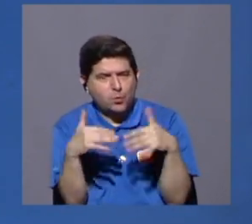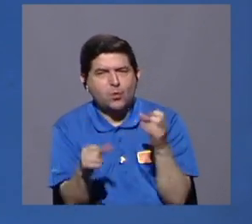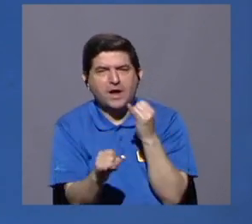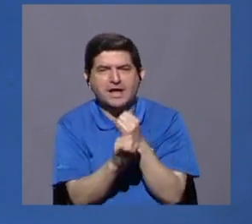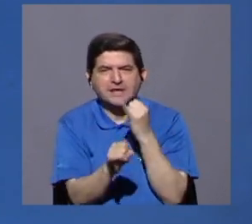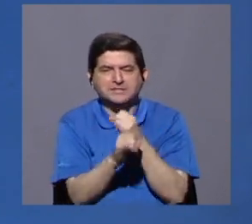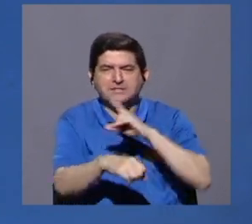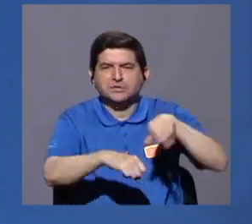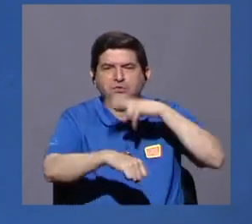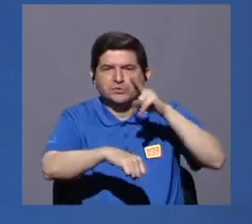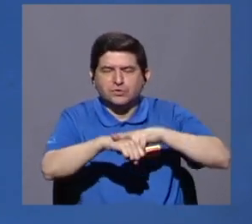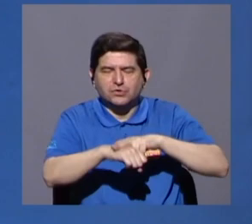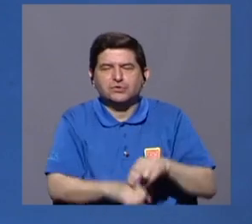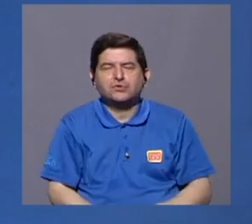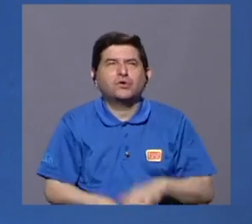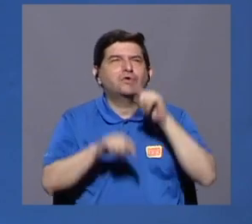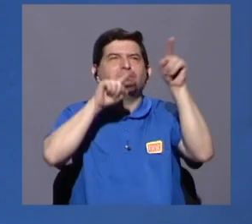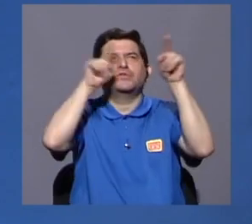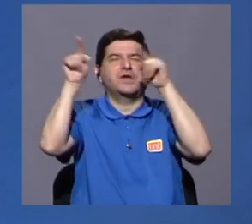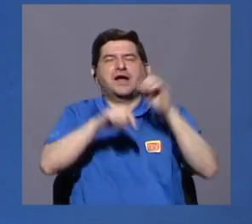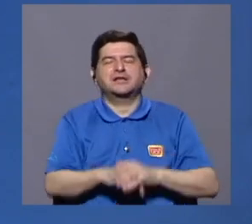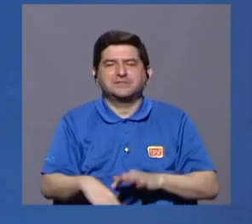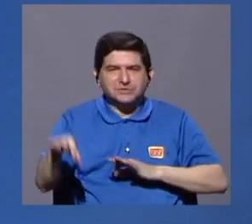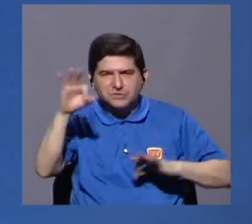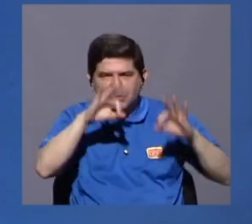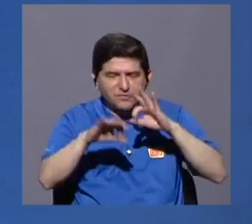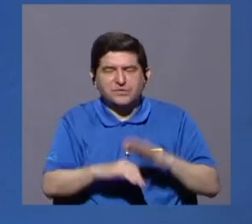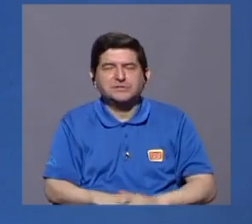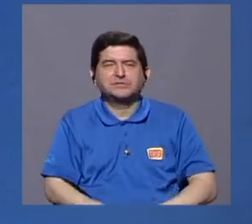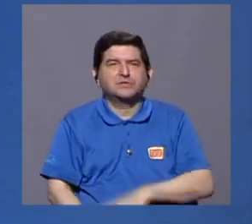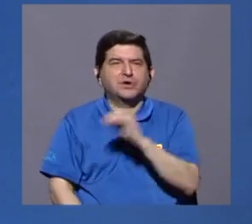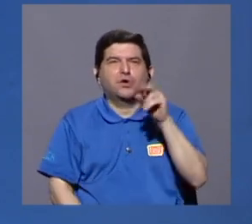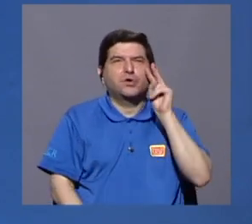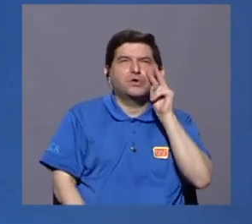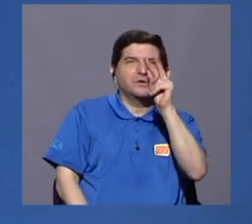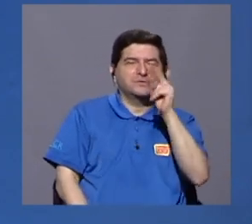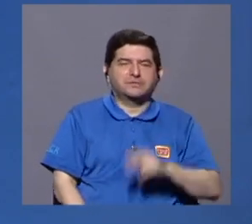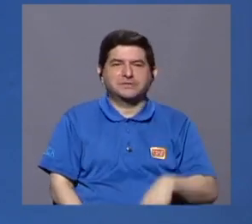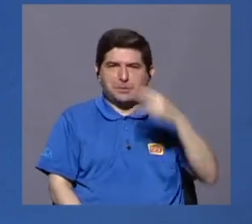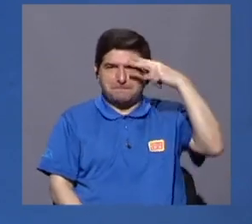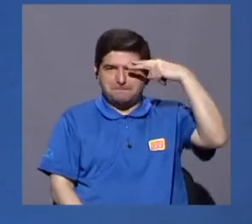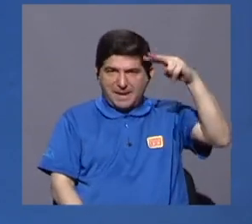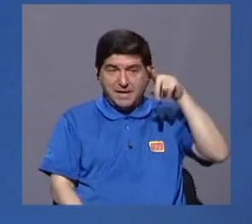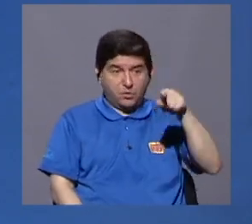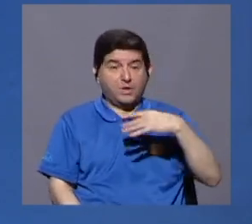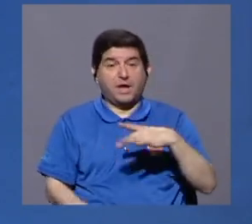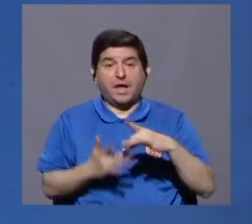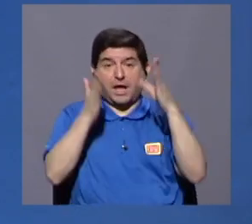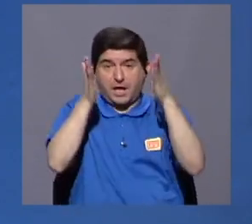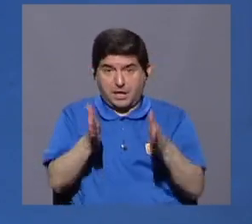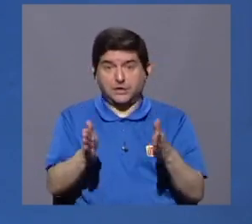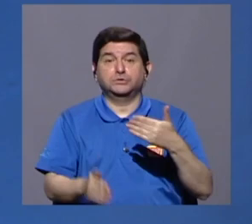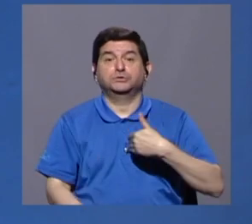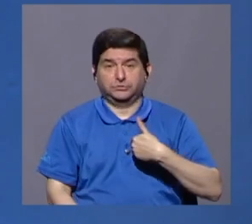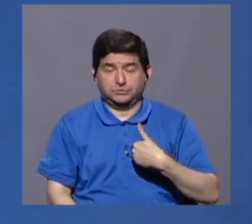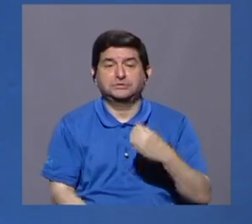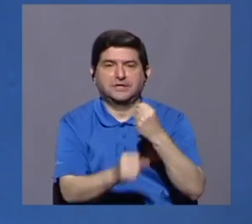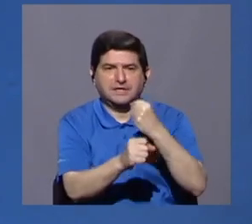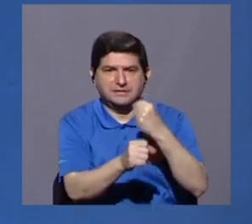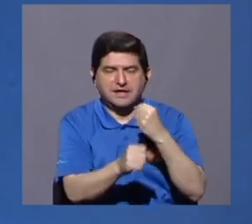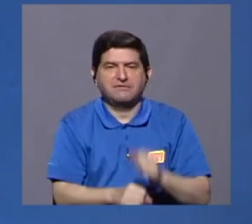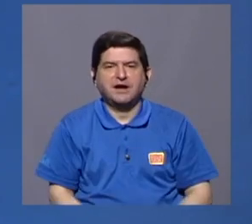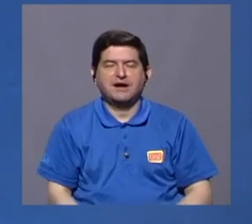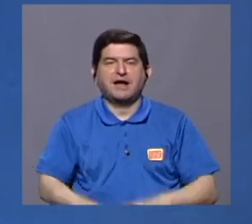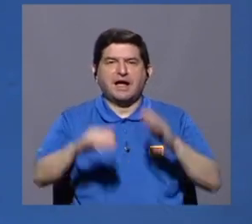instituto nacional de astrofísica óptica y electrónica de méxico ellos tienen sus especialistas porque ellos trabajan con el